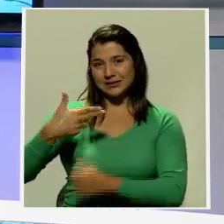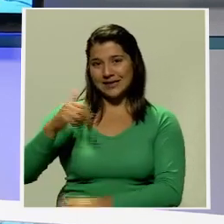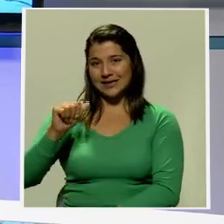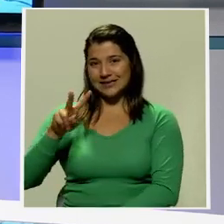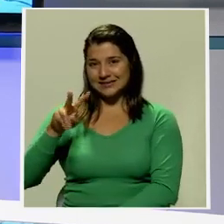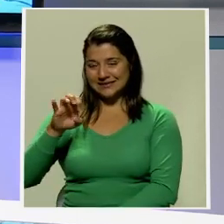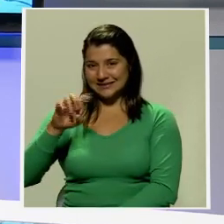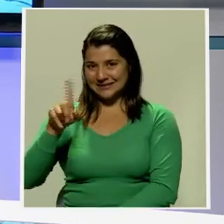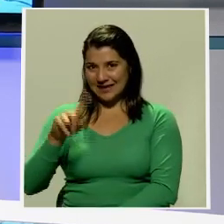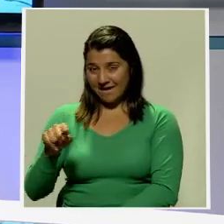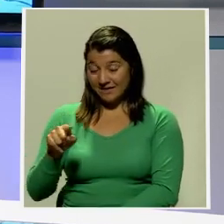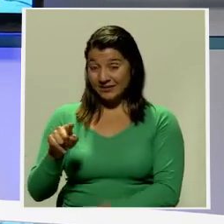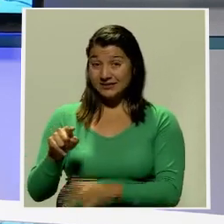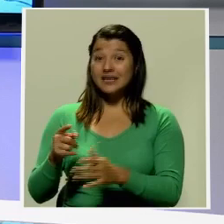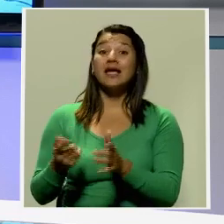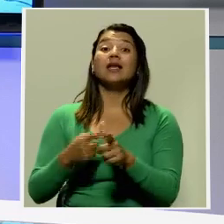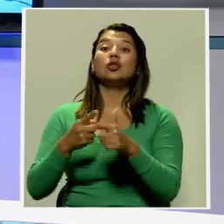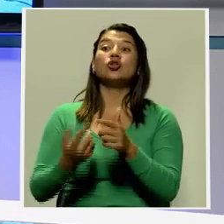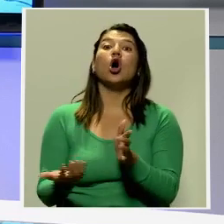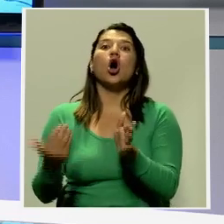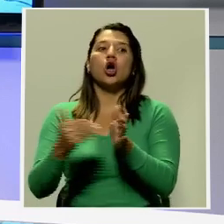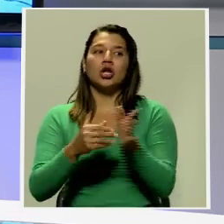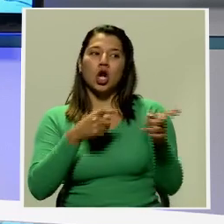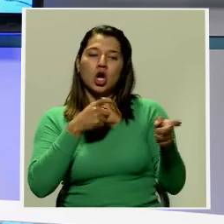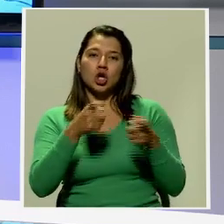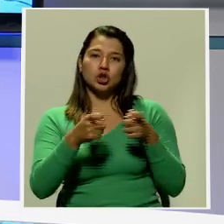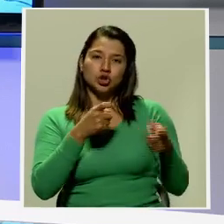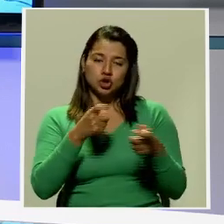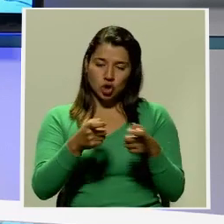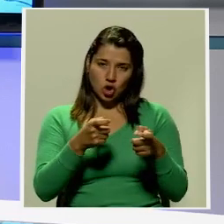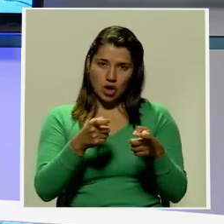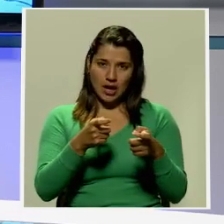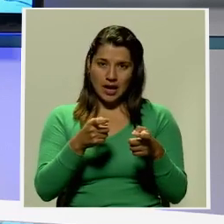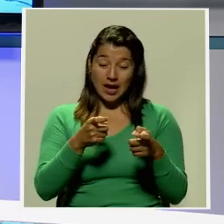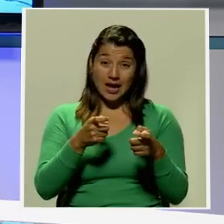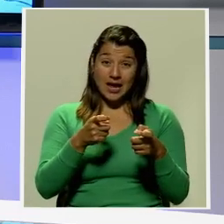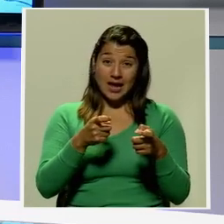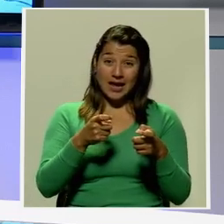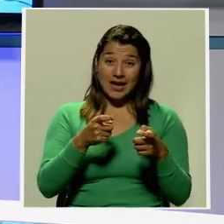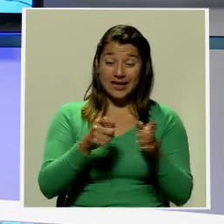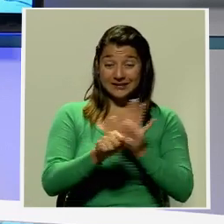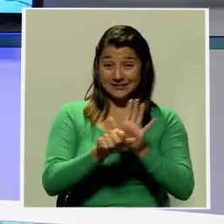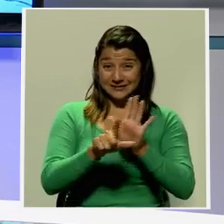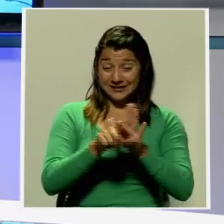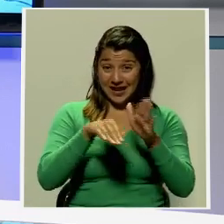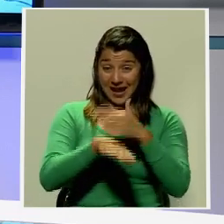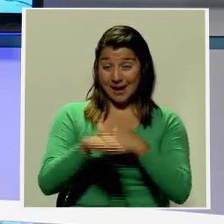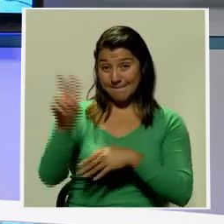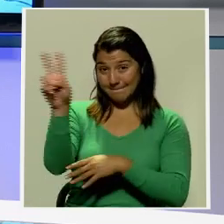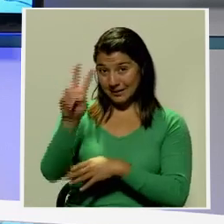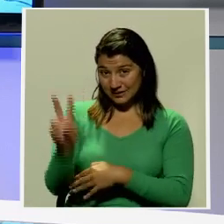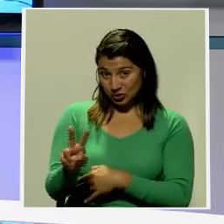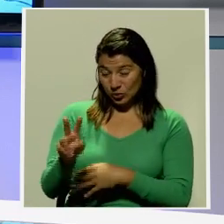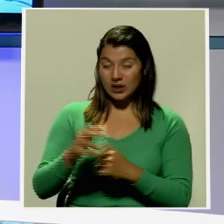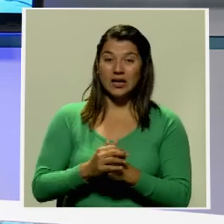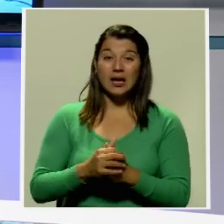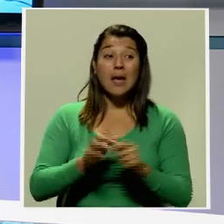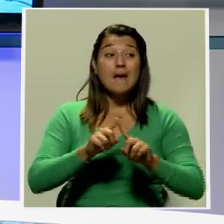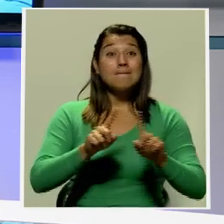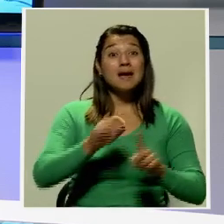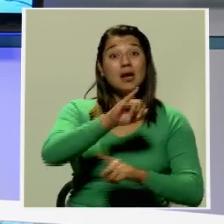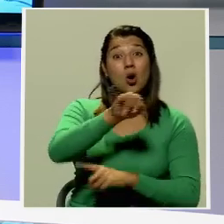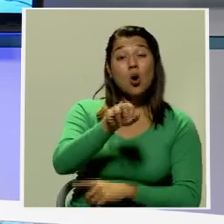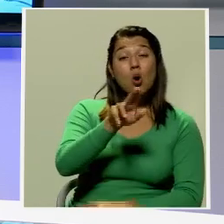oficialismo vuelve a controlar el poder legislativo en Venezuela. Mientras tanto, el líder oposición Juan